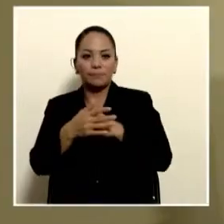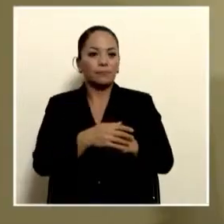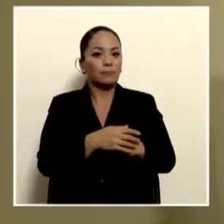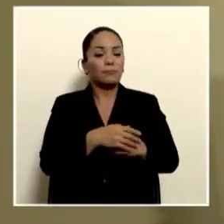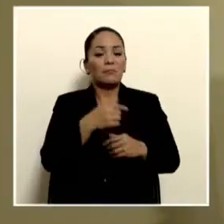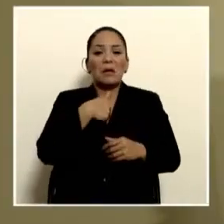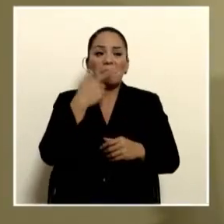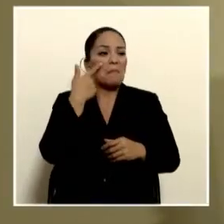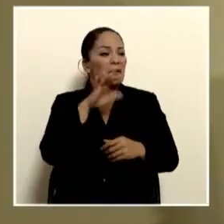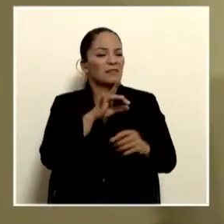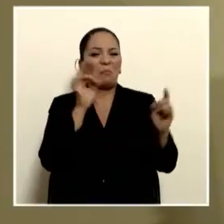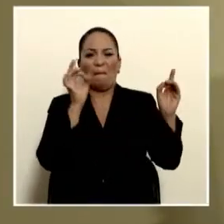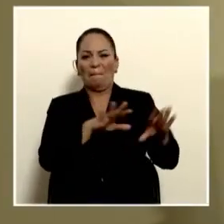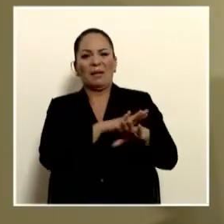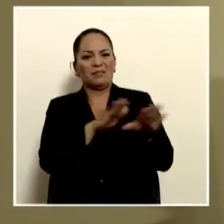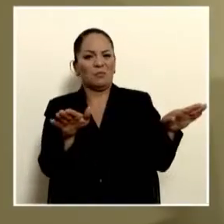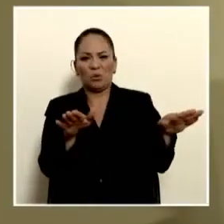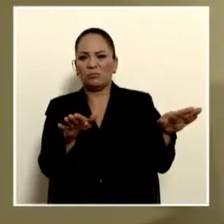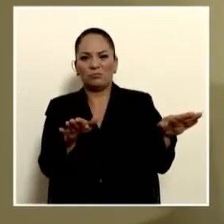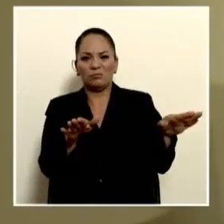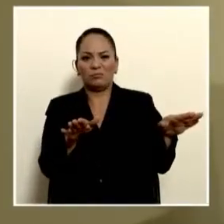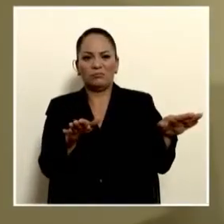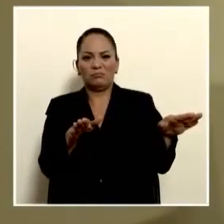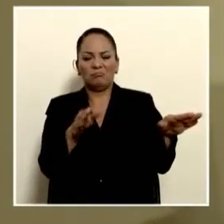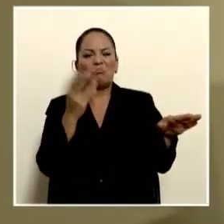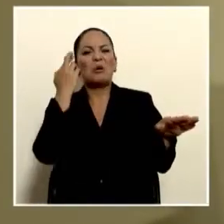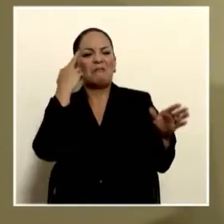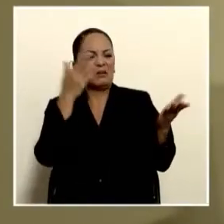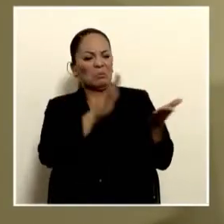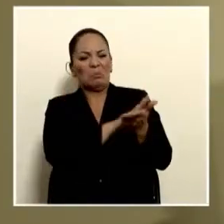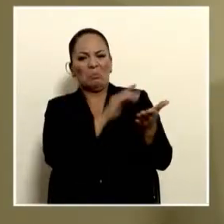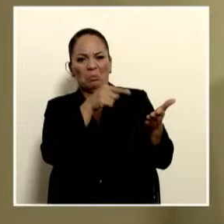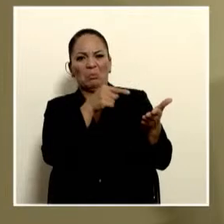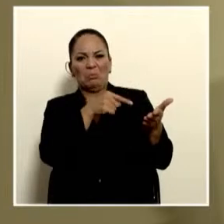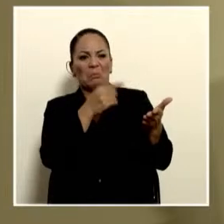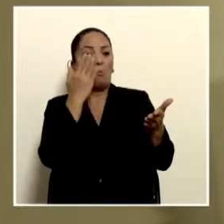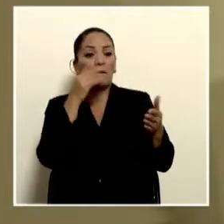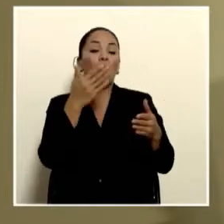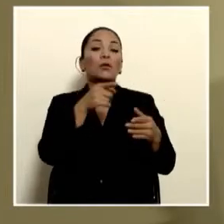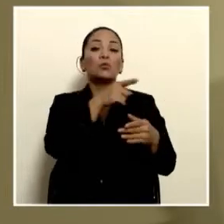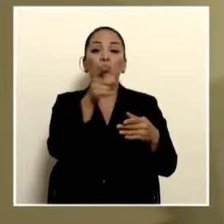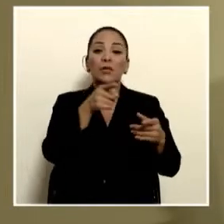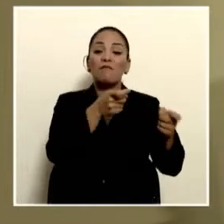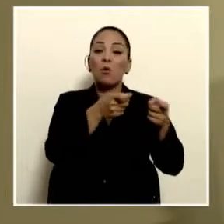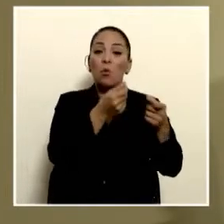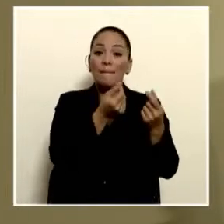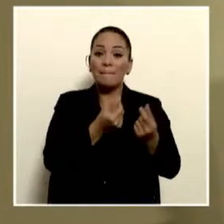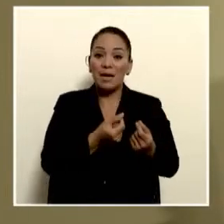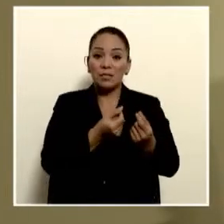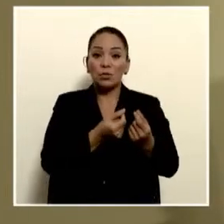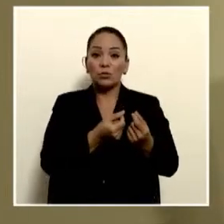pésimo. ¿Por qué? Porque cuando usted regula precios,